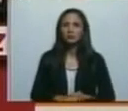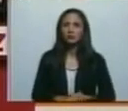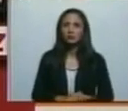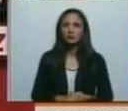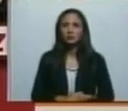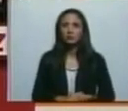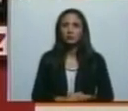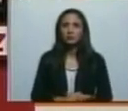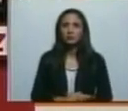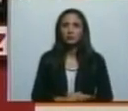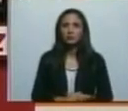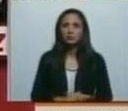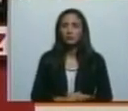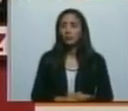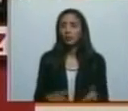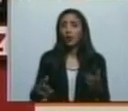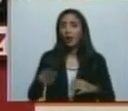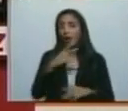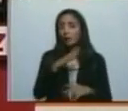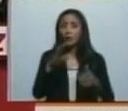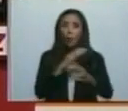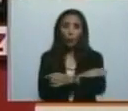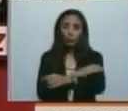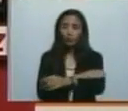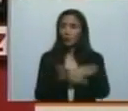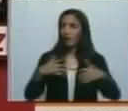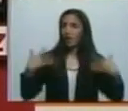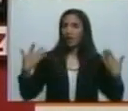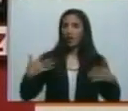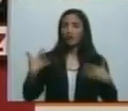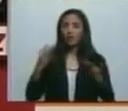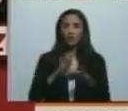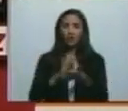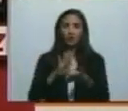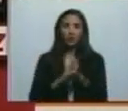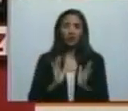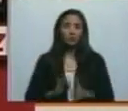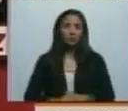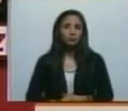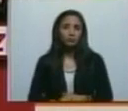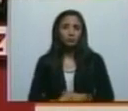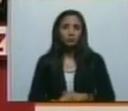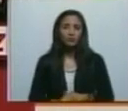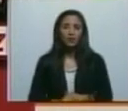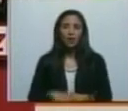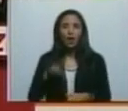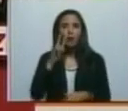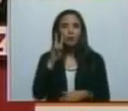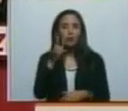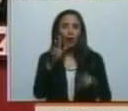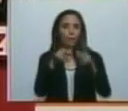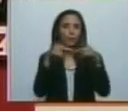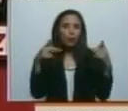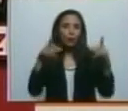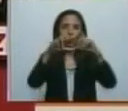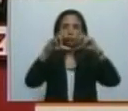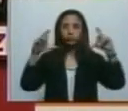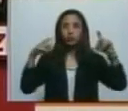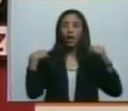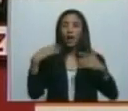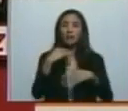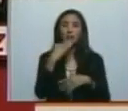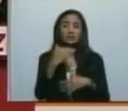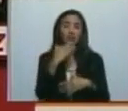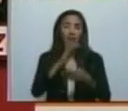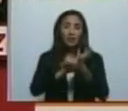morteros, hacían fiesta, y en la patilla esos eran los titulares, y tú veías, se está acabando ya, se cae el régimen, o en el